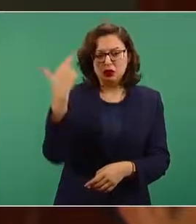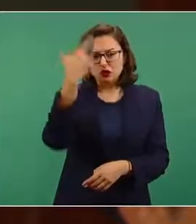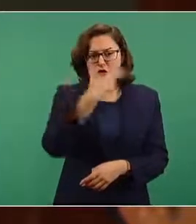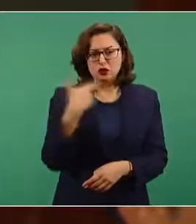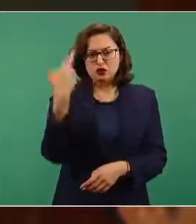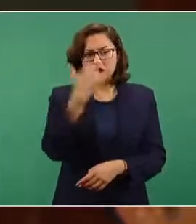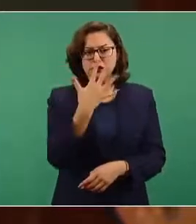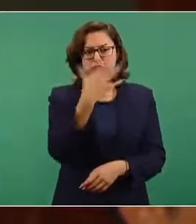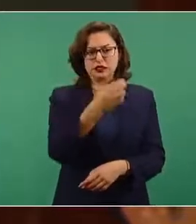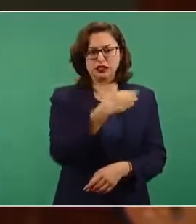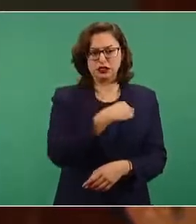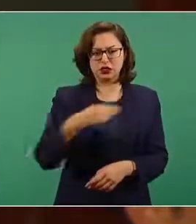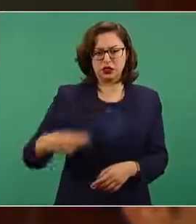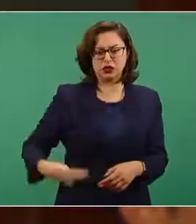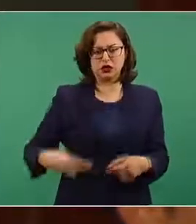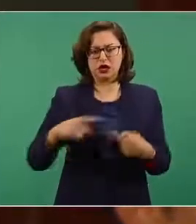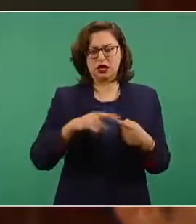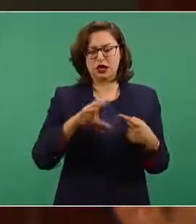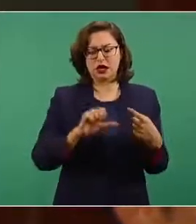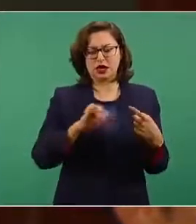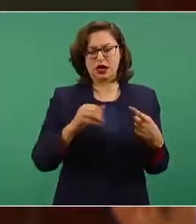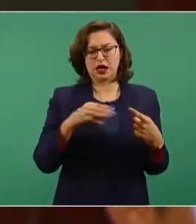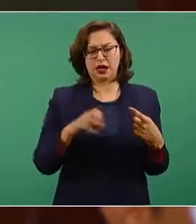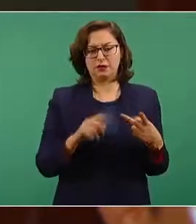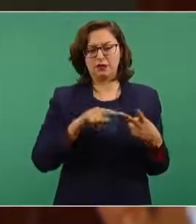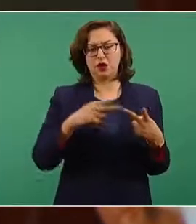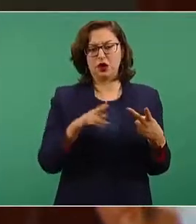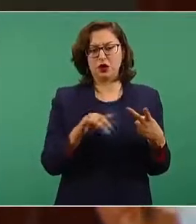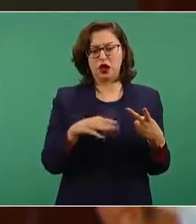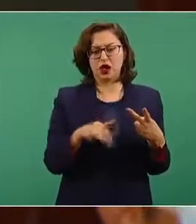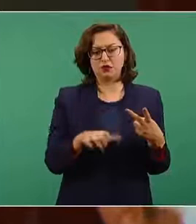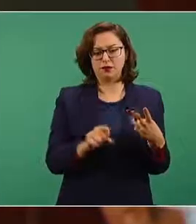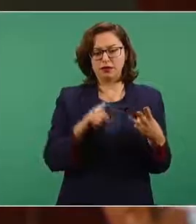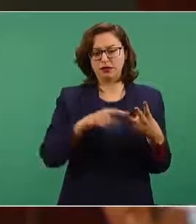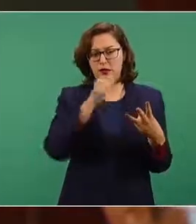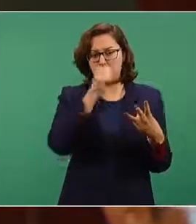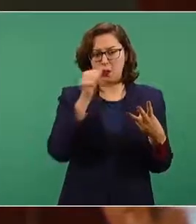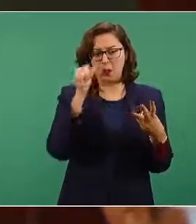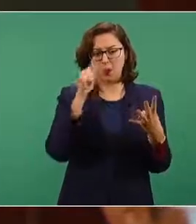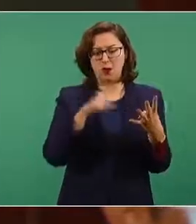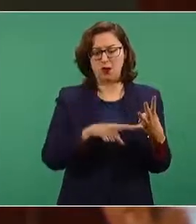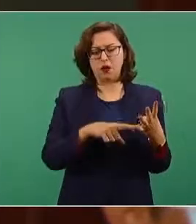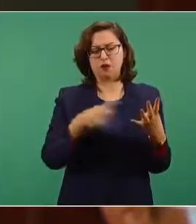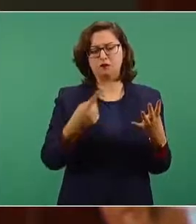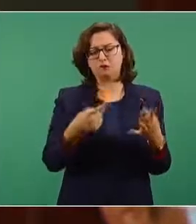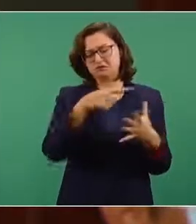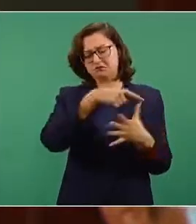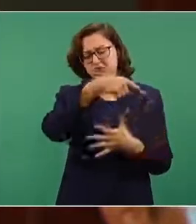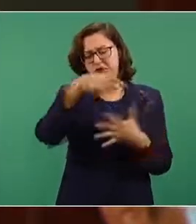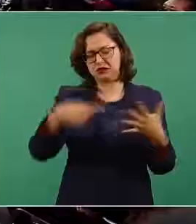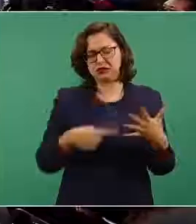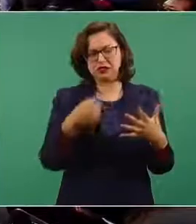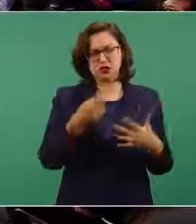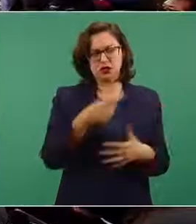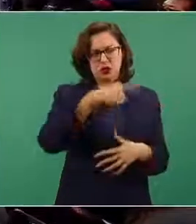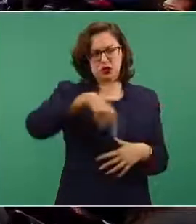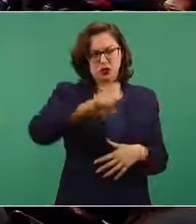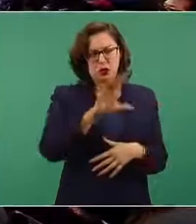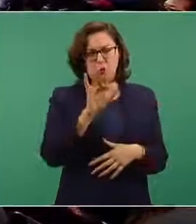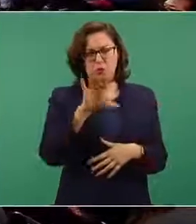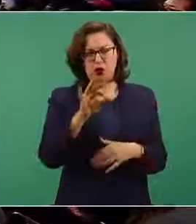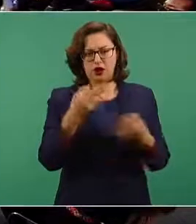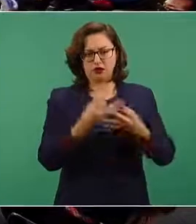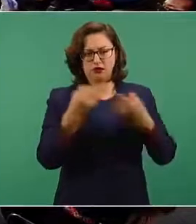5 municipios que son Cajeme, Guaymas, Benito Juárez, Empalme y San Ignacio Río Muerto. Se trata de 40 predios de un poco